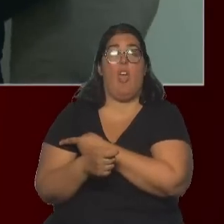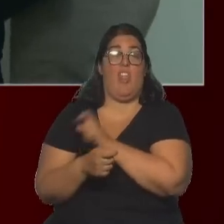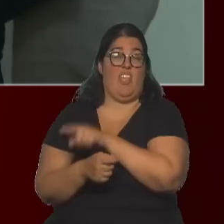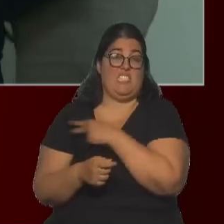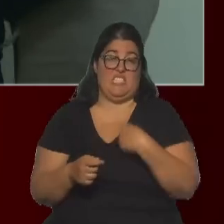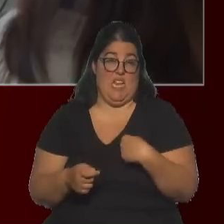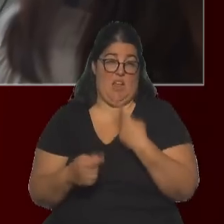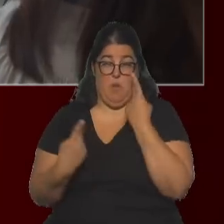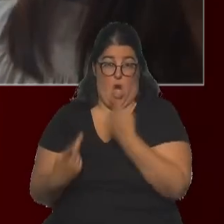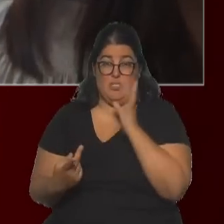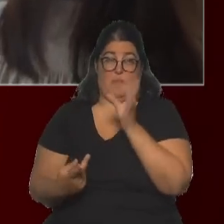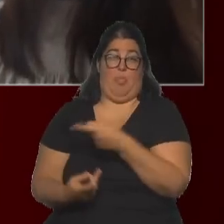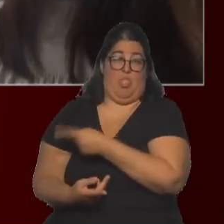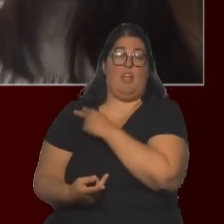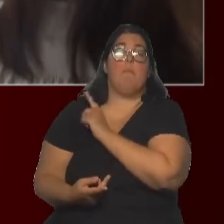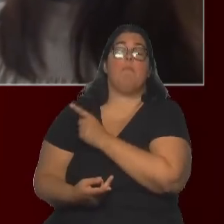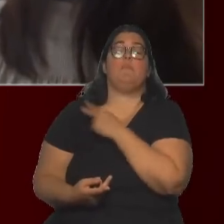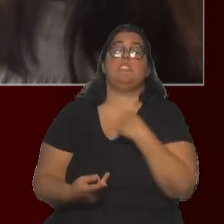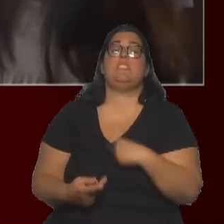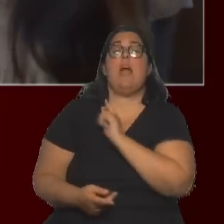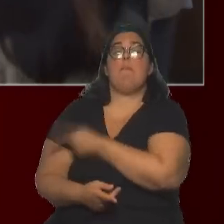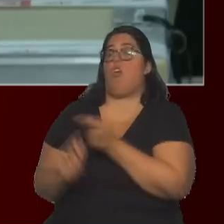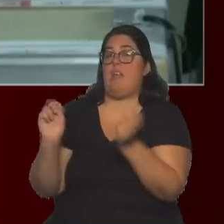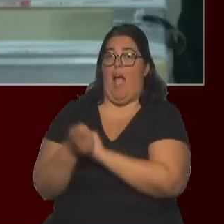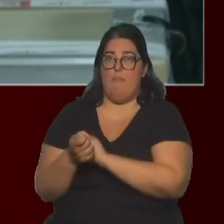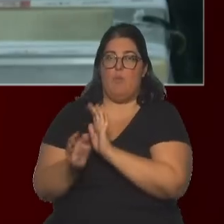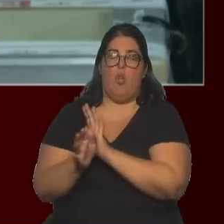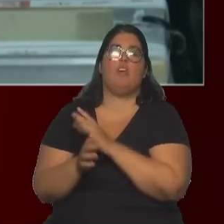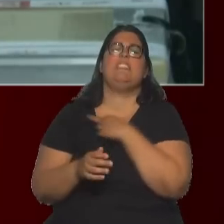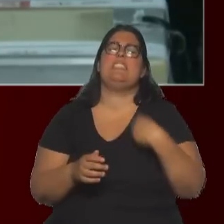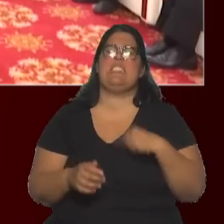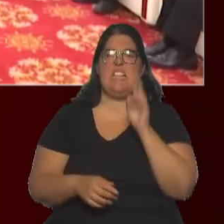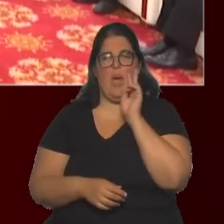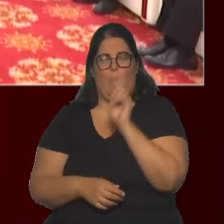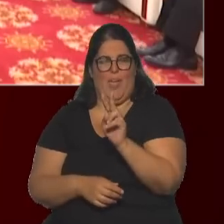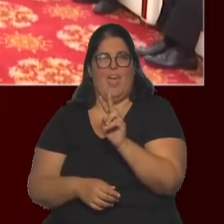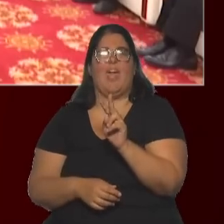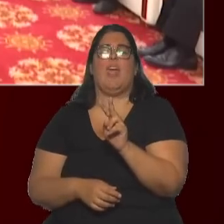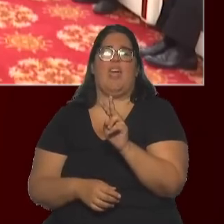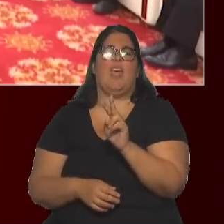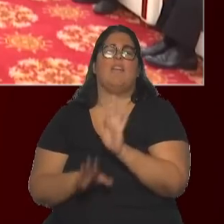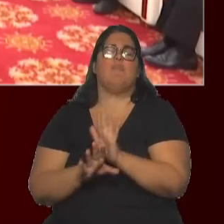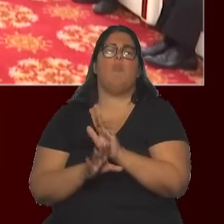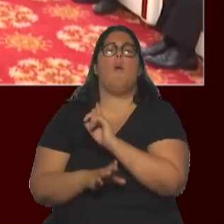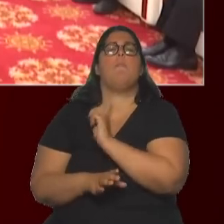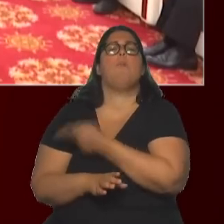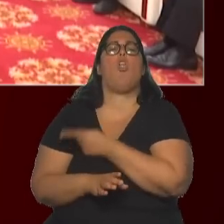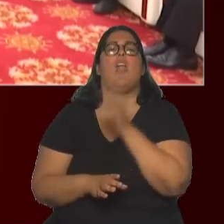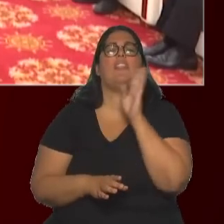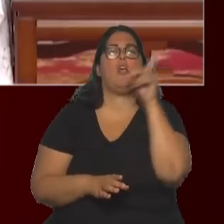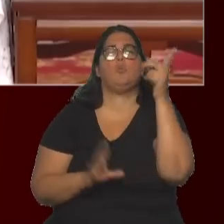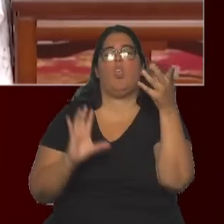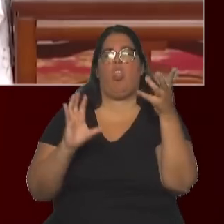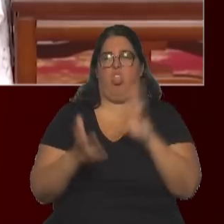de China, esa desde China ven como decadencia o declinación del poder de los Estados